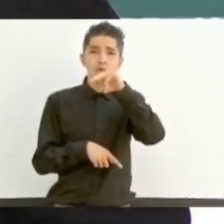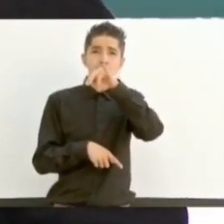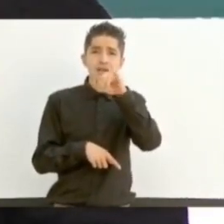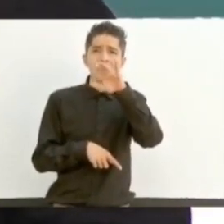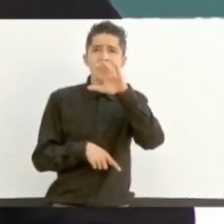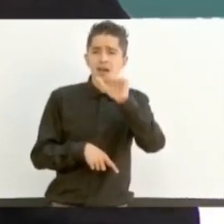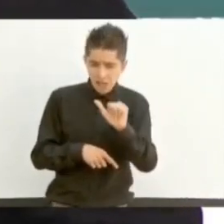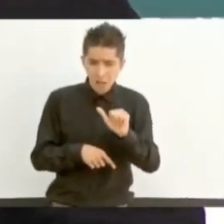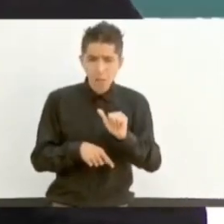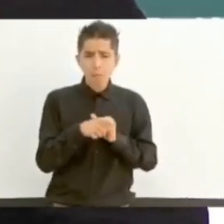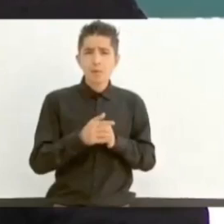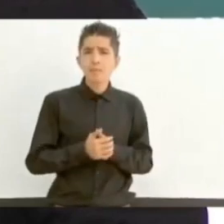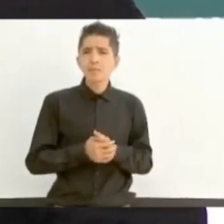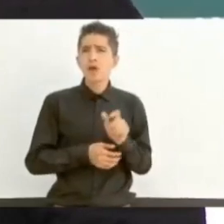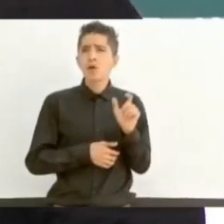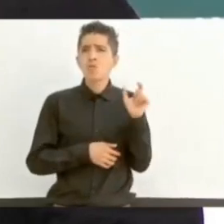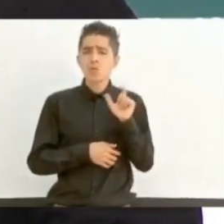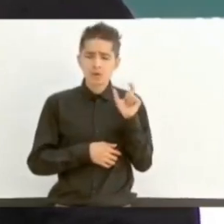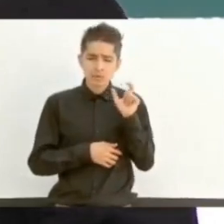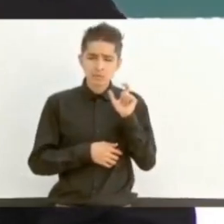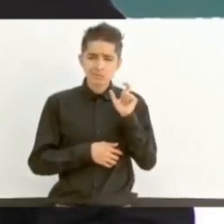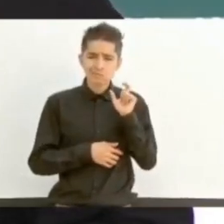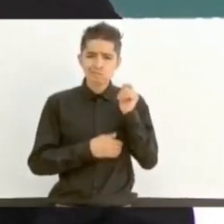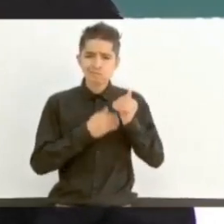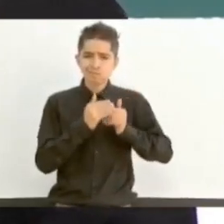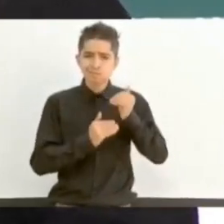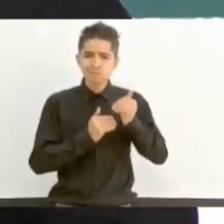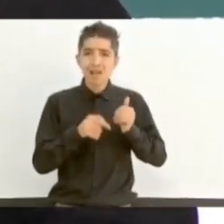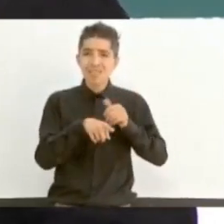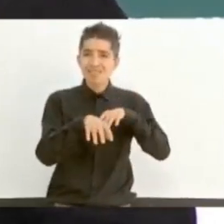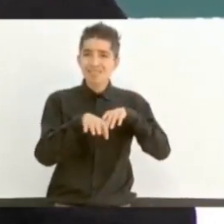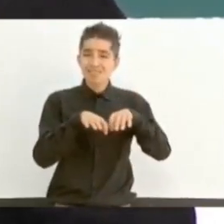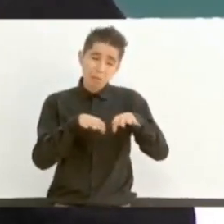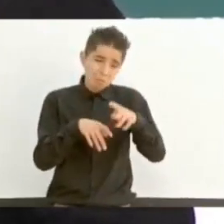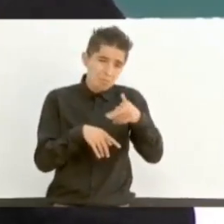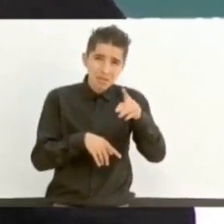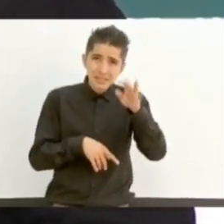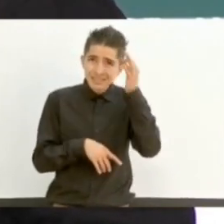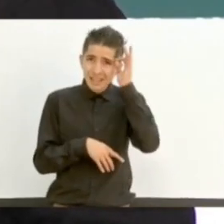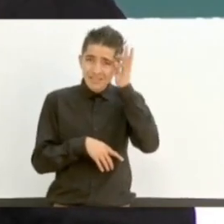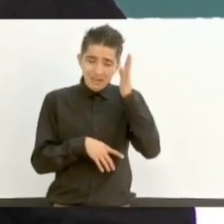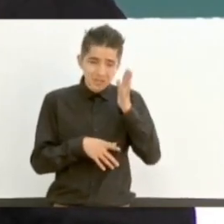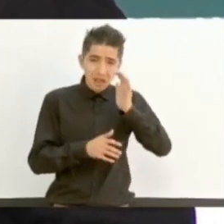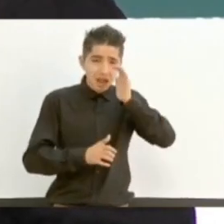cuando terminó su servicio,